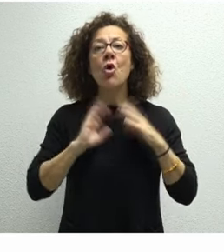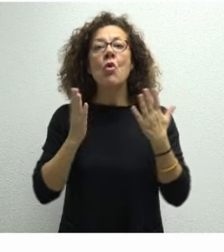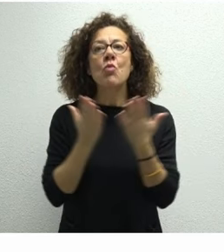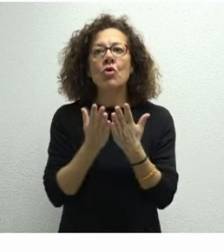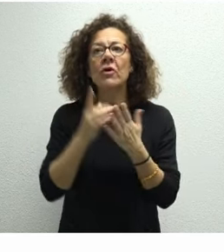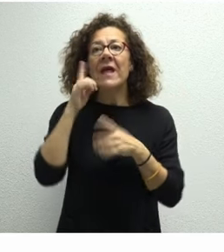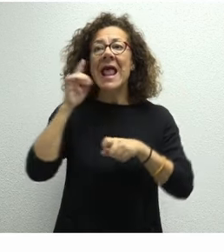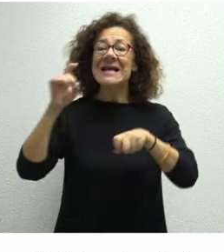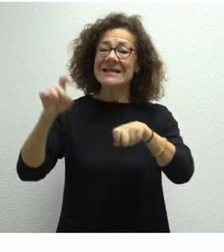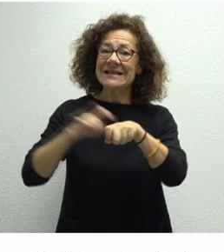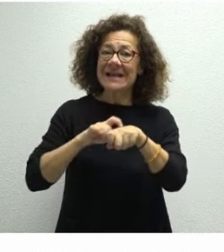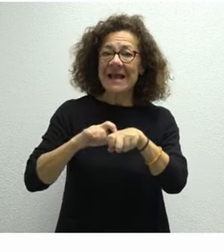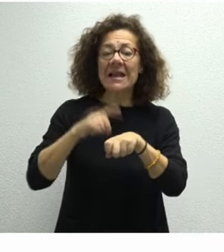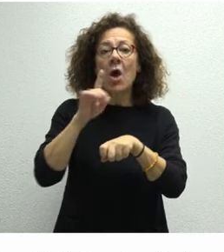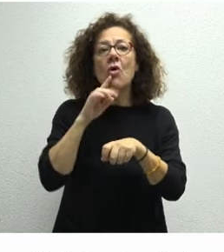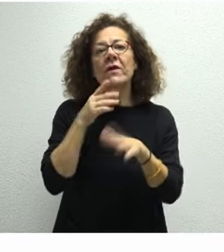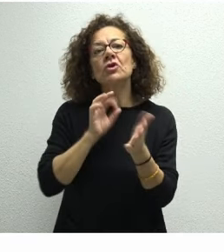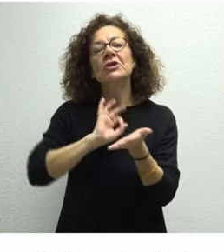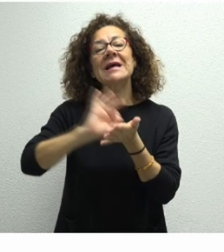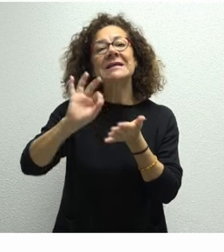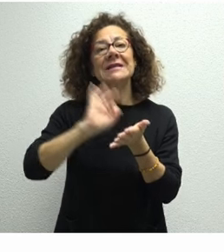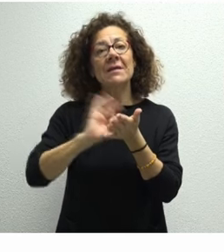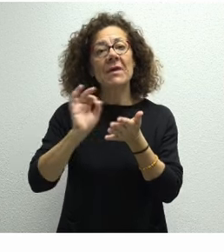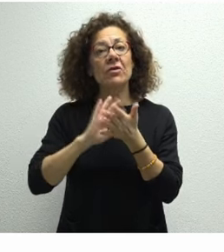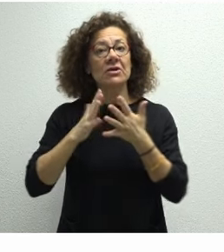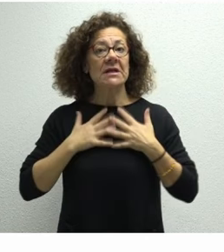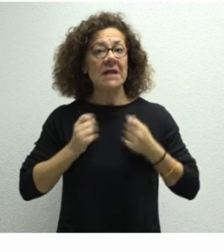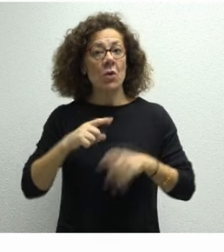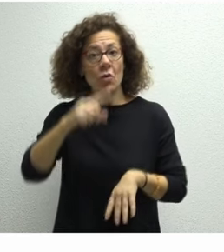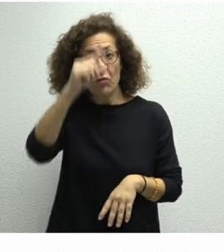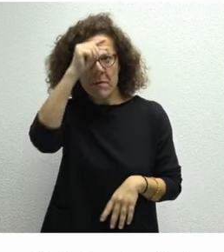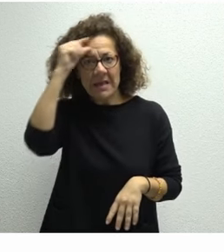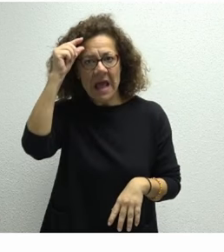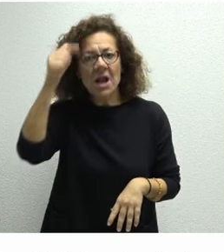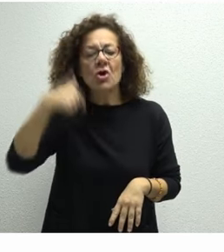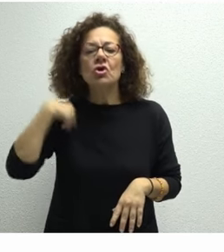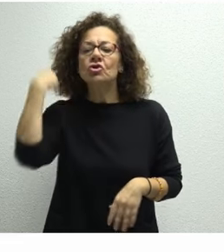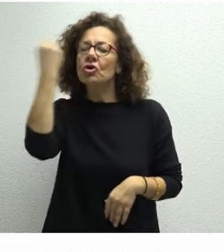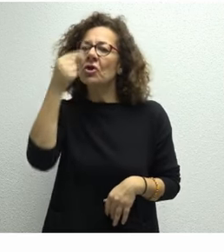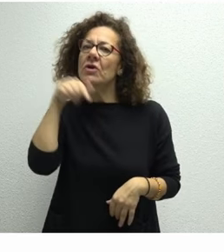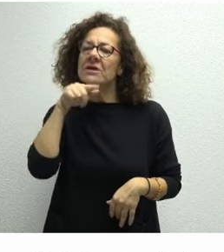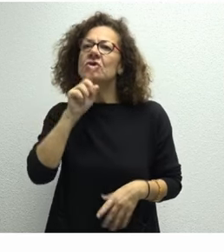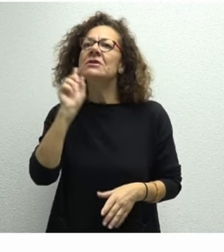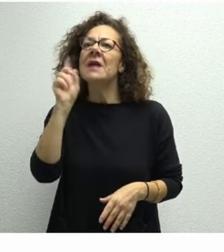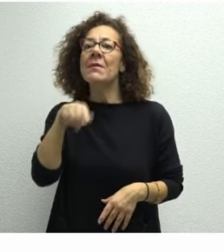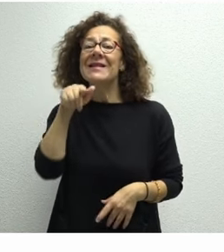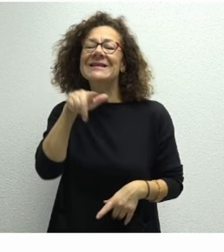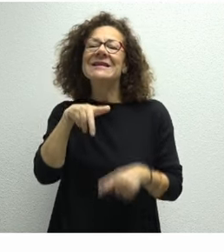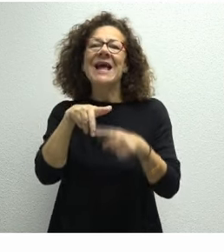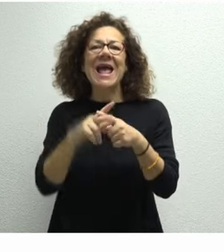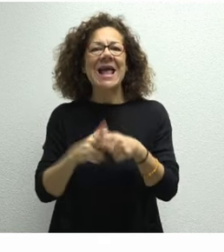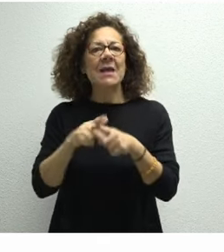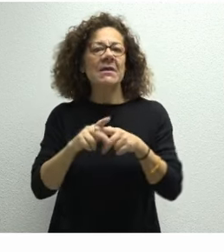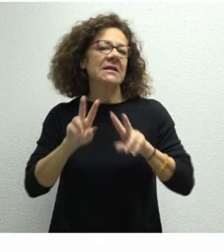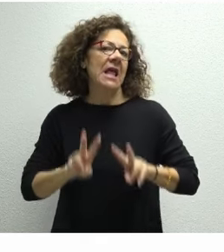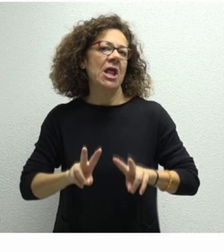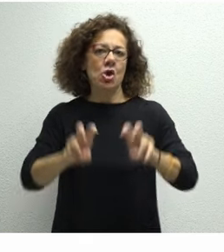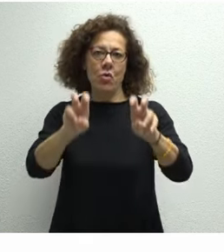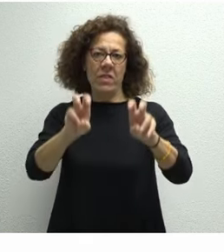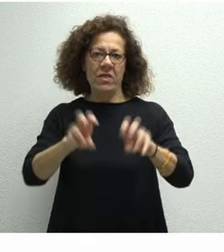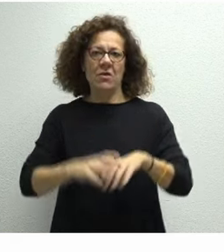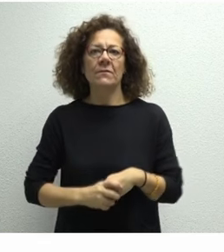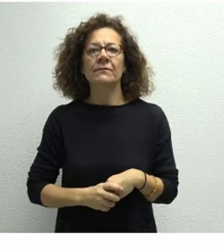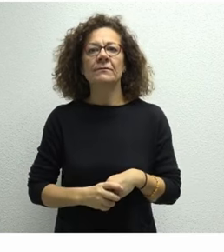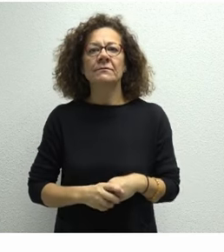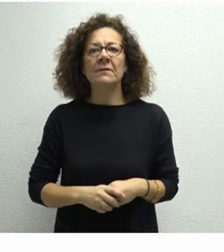psiquiatría o de los servicios de salud mental yo creo que forma parte de esas herramientas de innovación